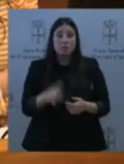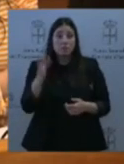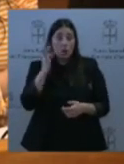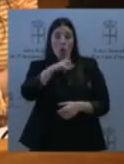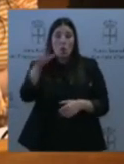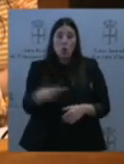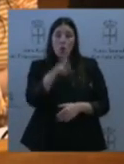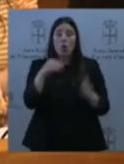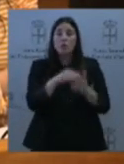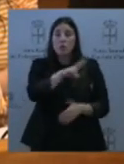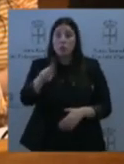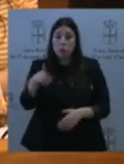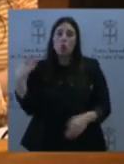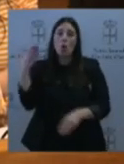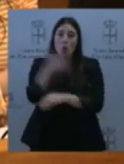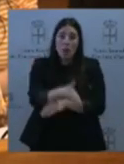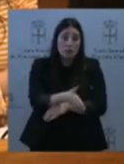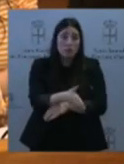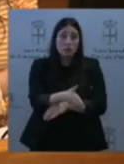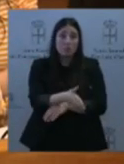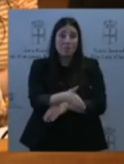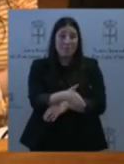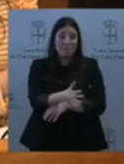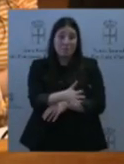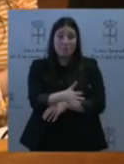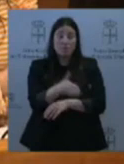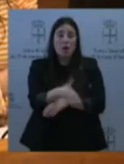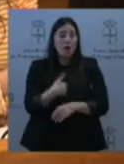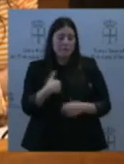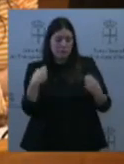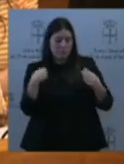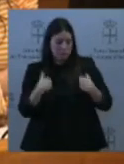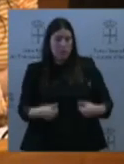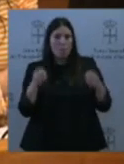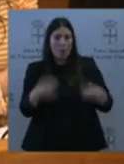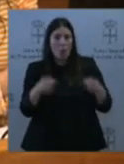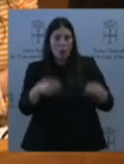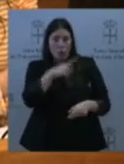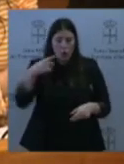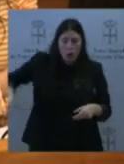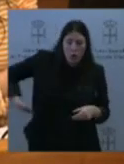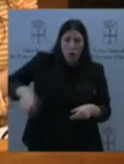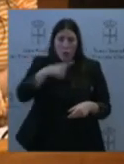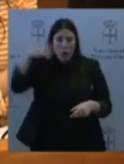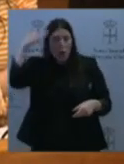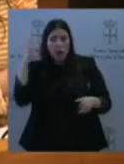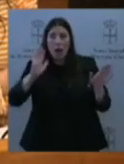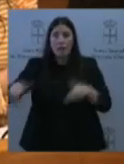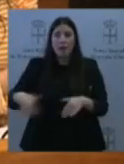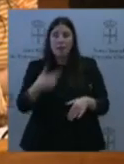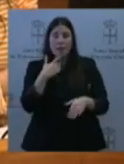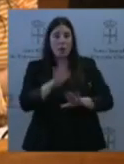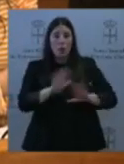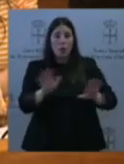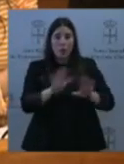le hacen un seguimiento. Empieza a empeorar, punción lumbar, neurológicas, etcétera. Finalmente la despiden por inaptitud laboral sobrevenida. Dice, yo